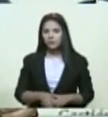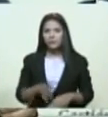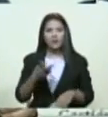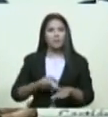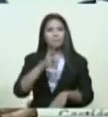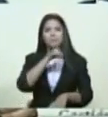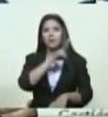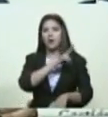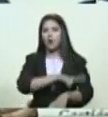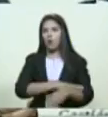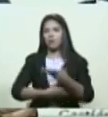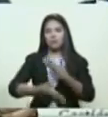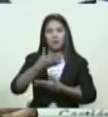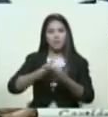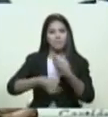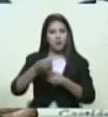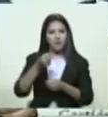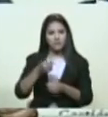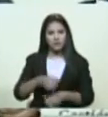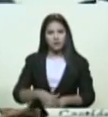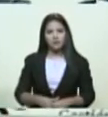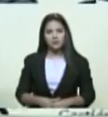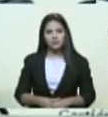estilo de la mafia,